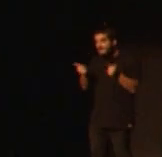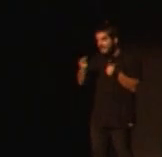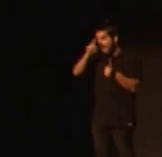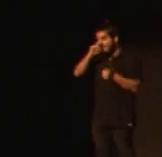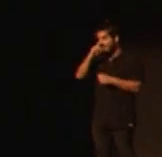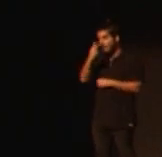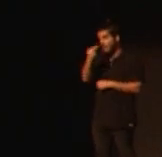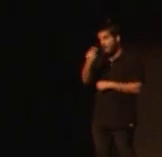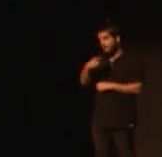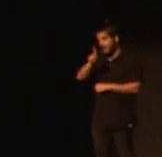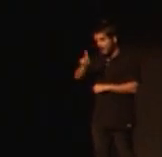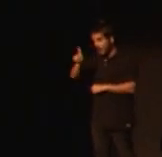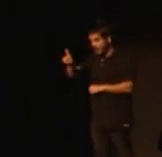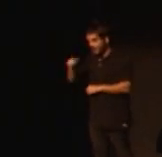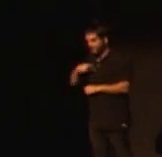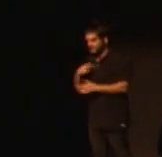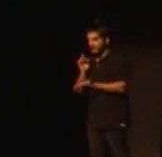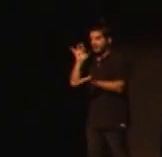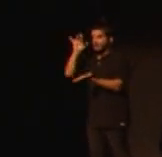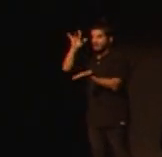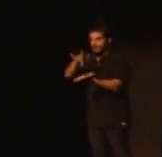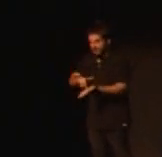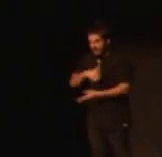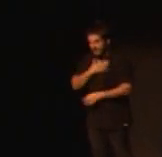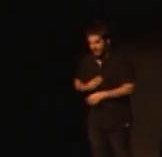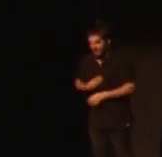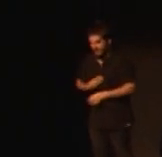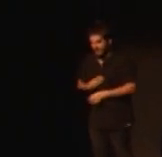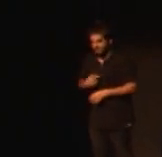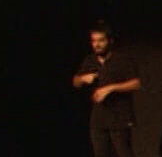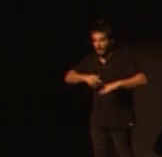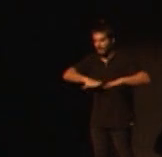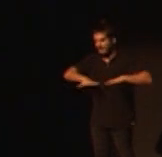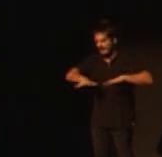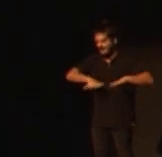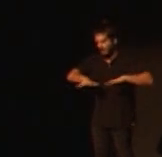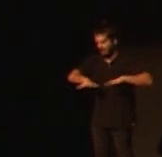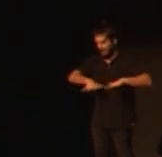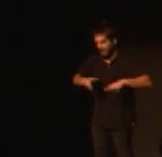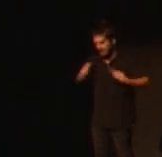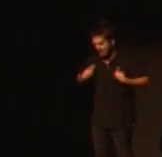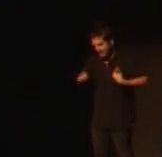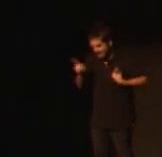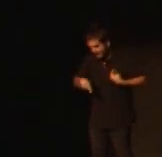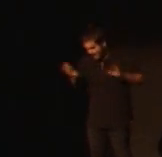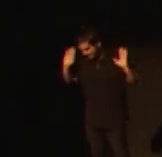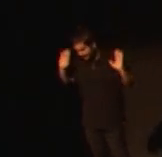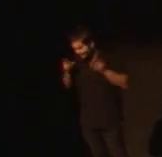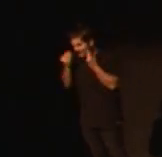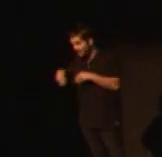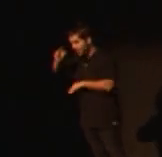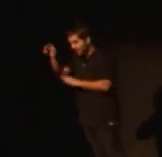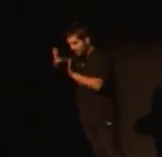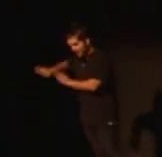cuando llego a esta tierra. No traje el terremoto, ¿verdad, Fernando? Eso fue otra historia, pero en ese año se